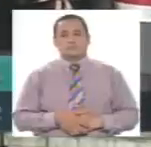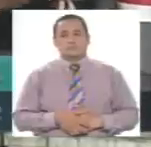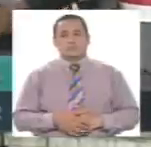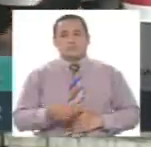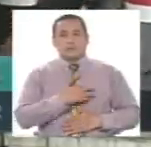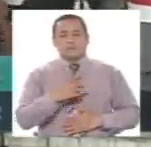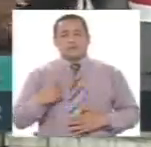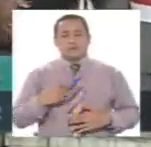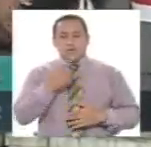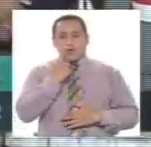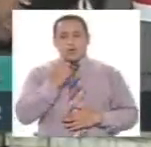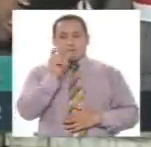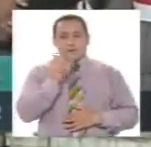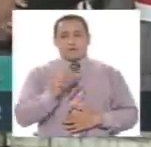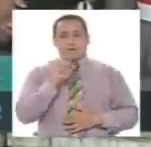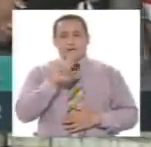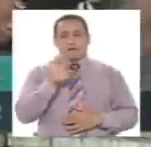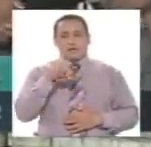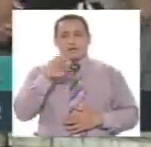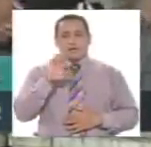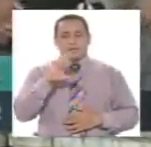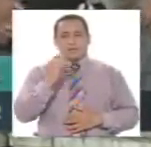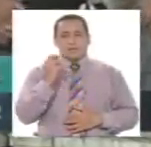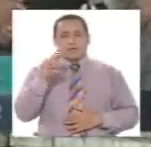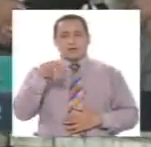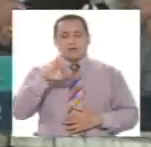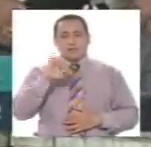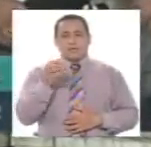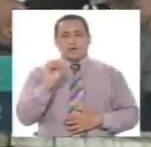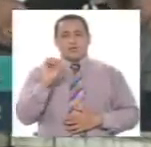de René Cornejo.